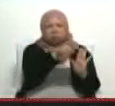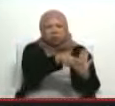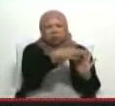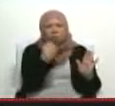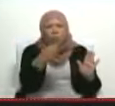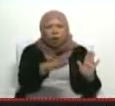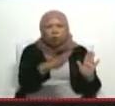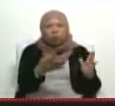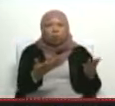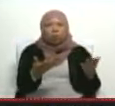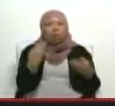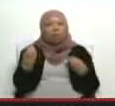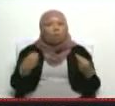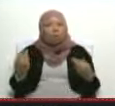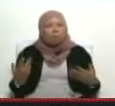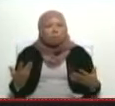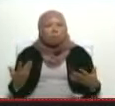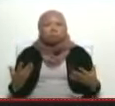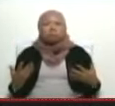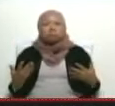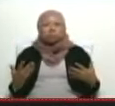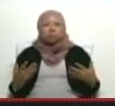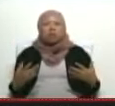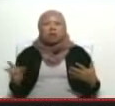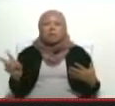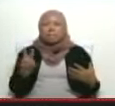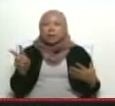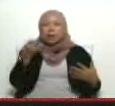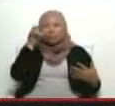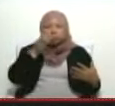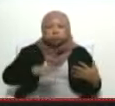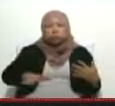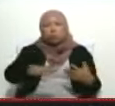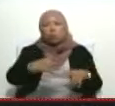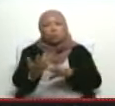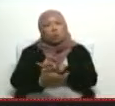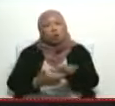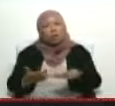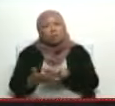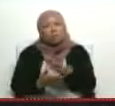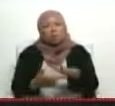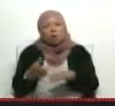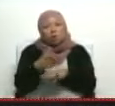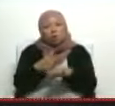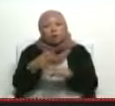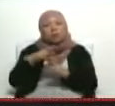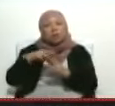cómo iba a ser esa secuela de bañar de sangre el país, arrancando, vean que él lo dice allí,